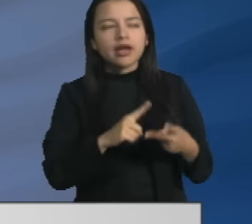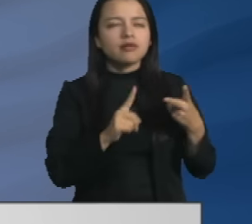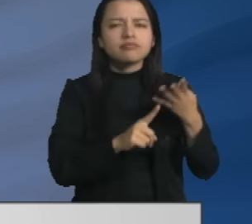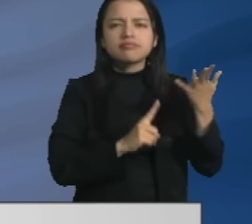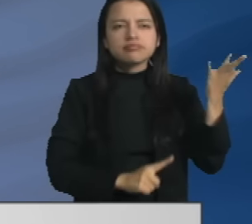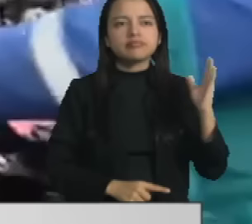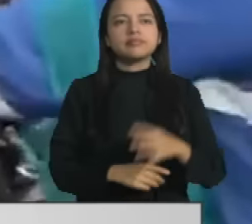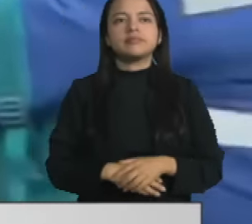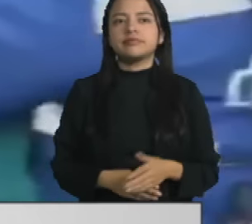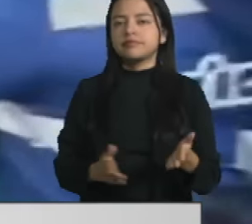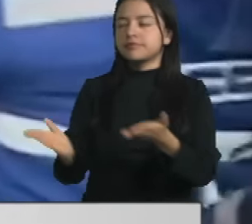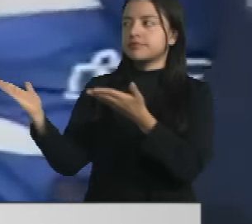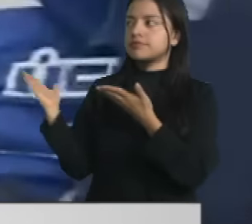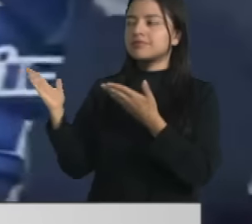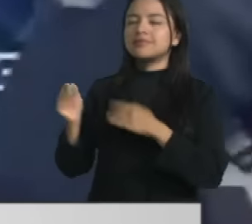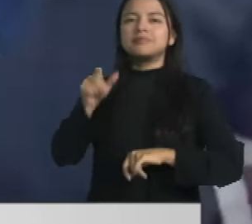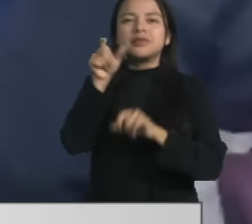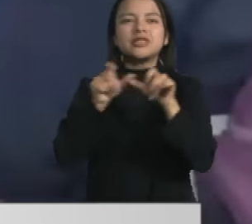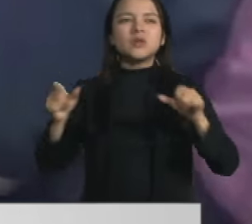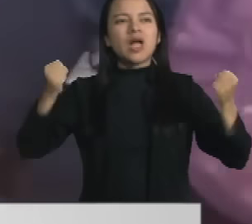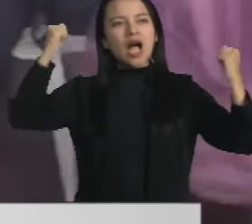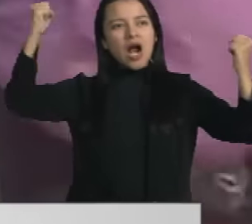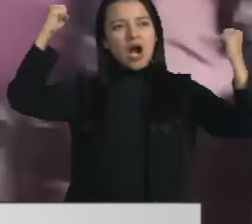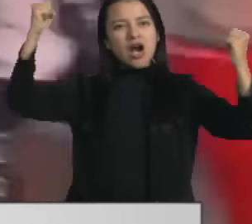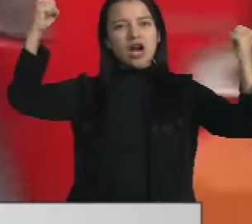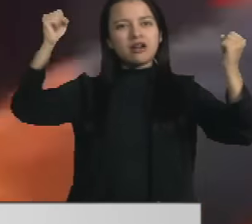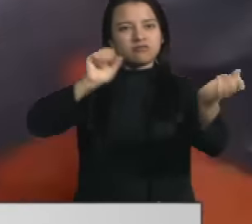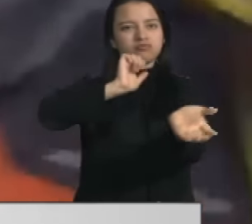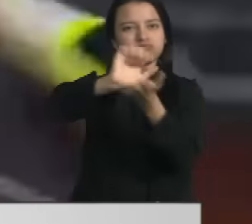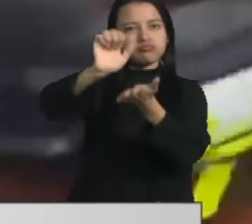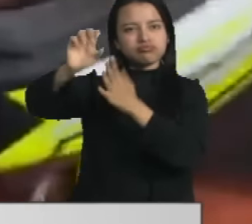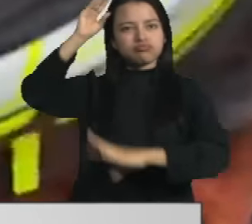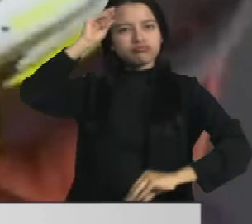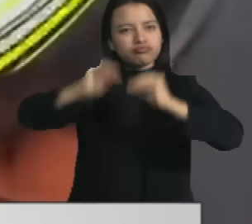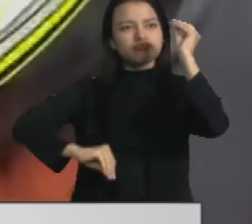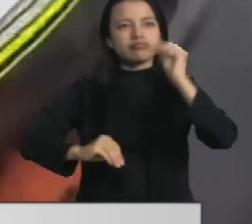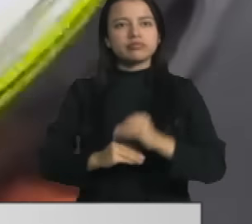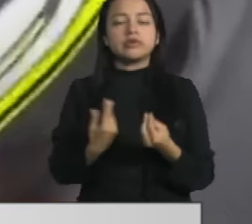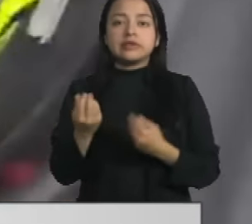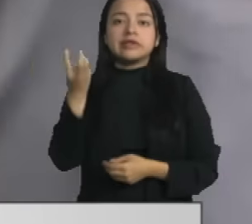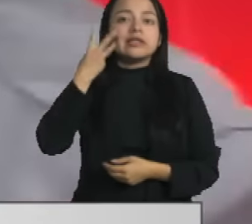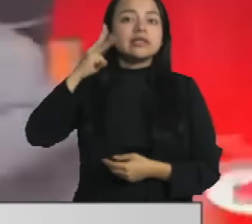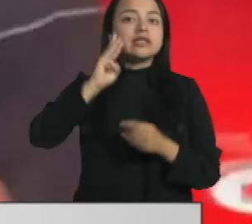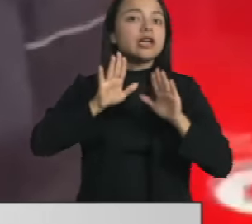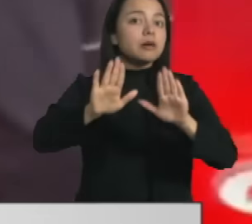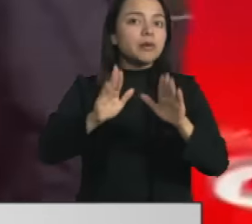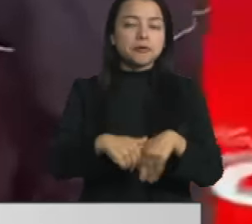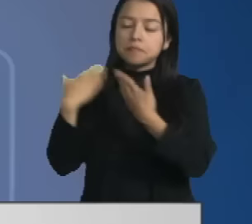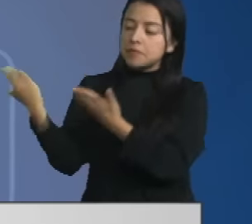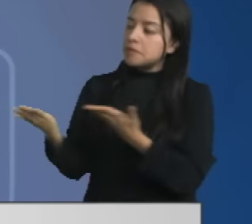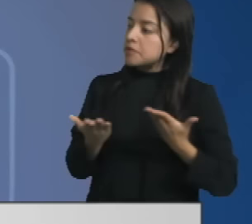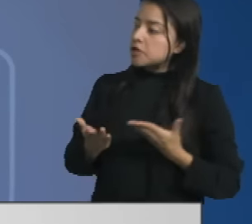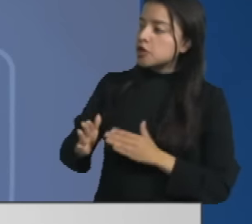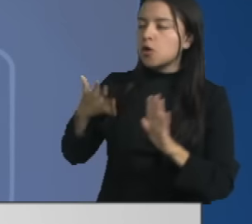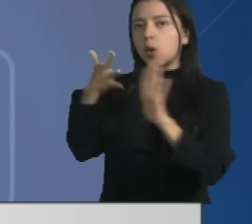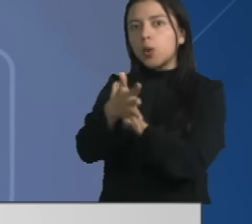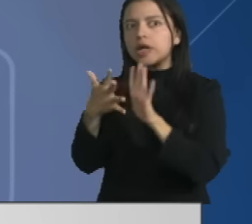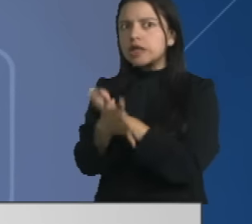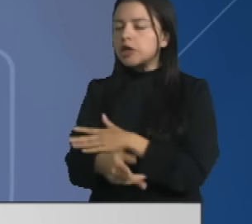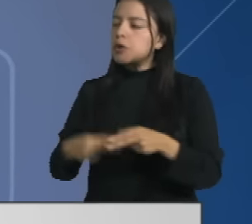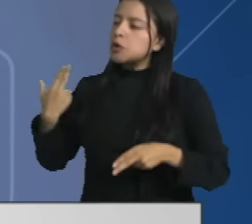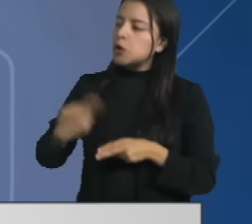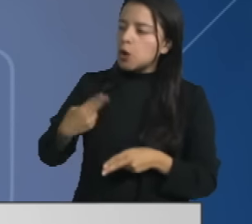se encuentran transportadores de carga que están expresando su rechazo en medio de este tercer día de paro. Bienvenido a CMI, cuéntenos por favor